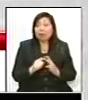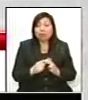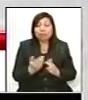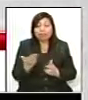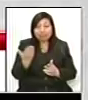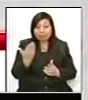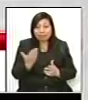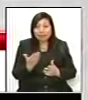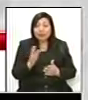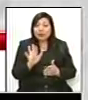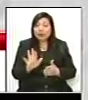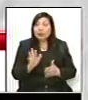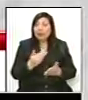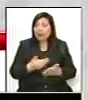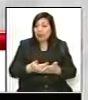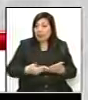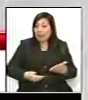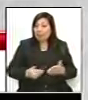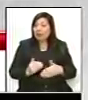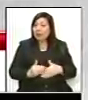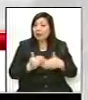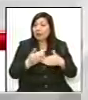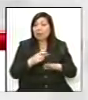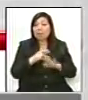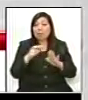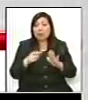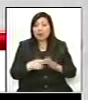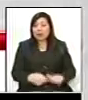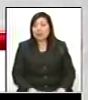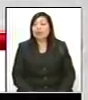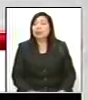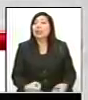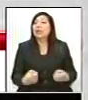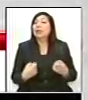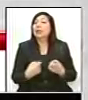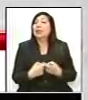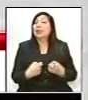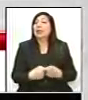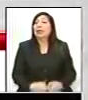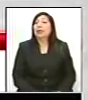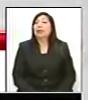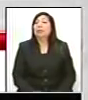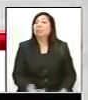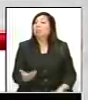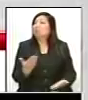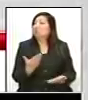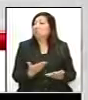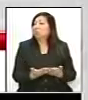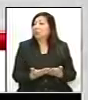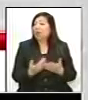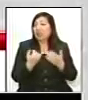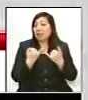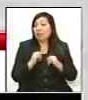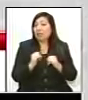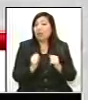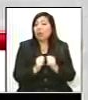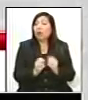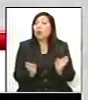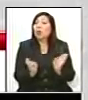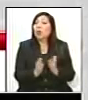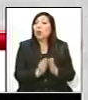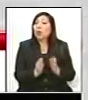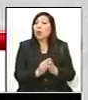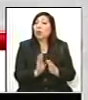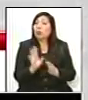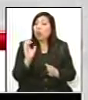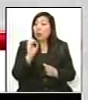que cuenten sobre la demanda de largo plazo y proyectos de oferta de energía eléctrica, alcance un informe conjuntamente con